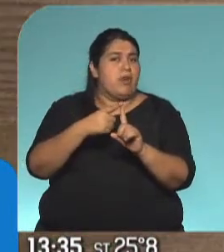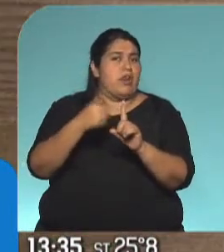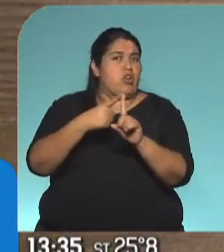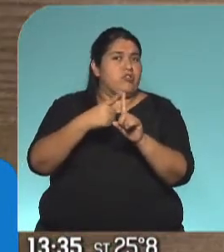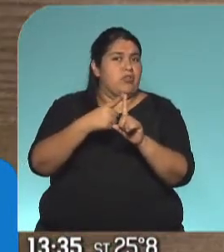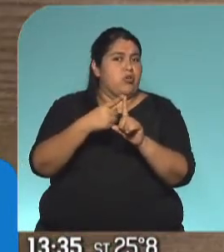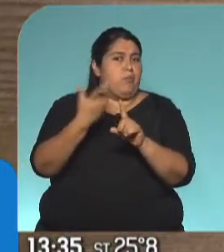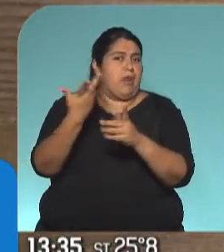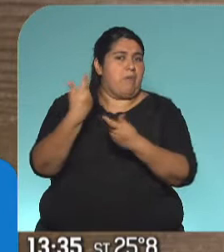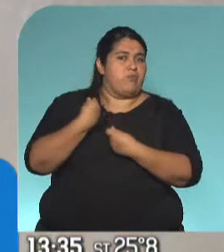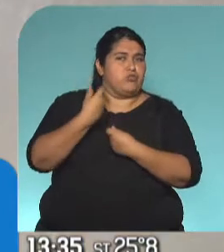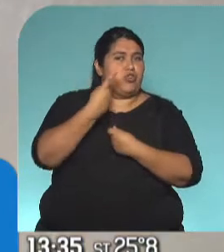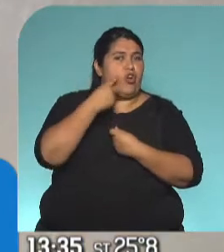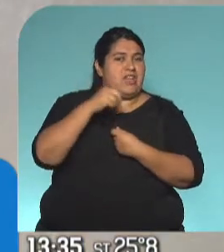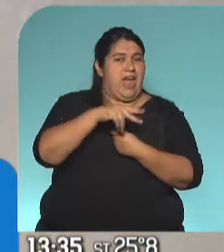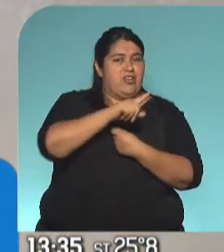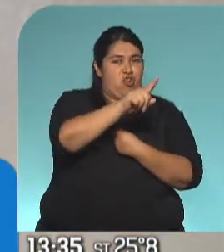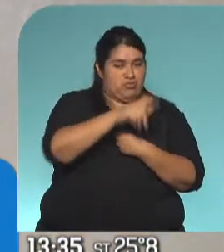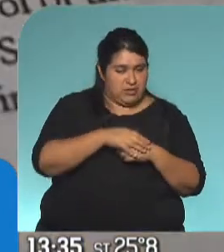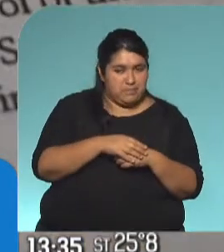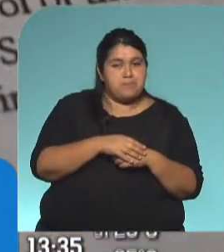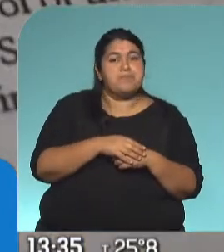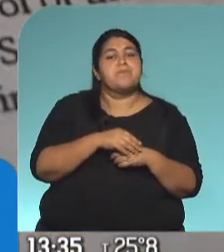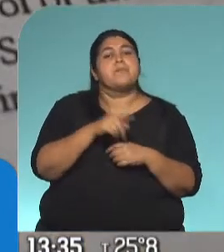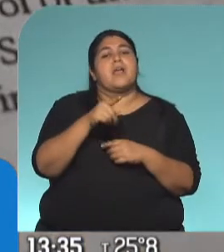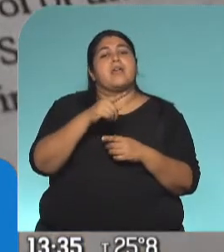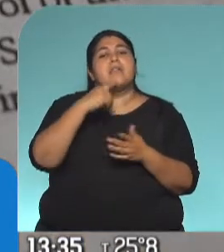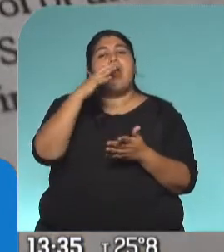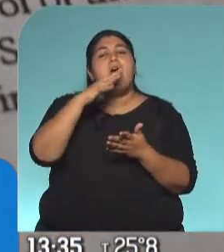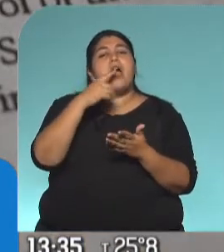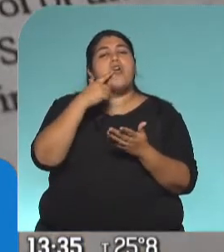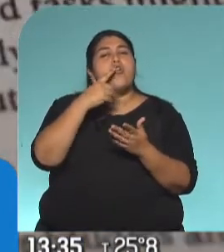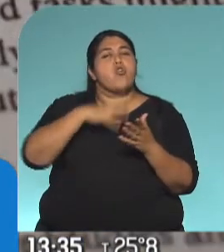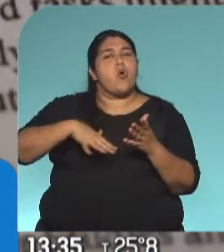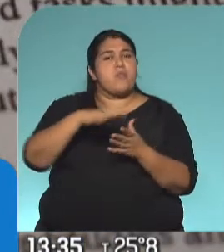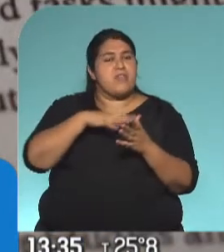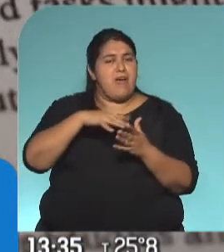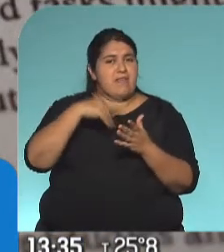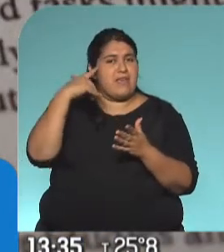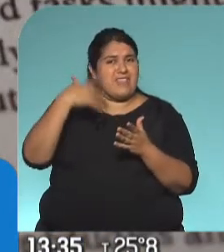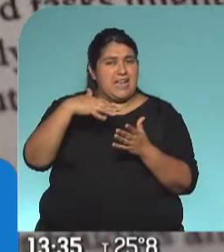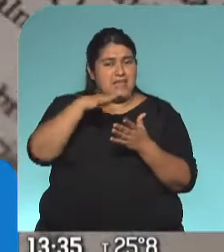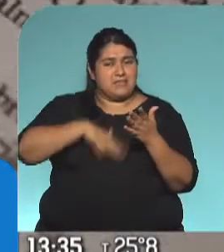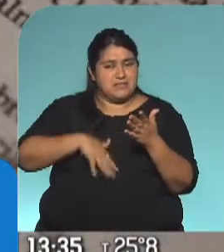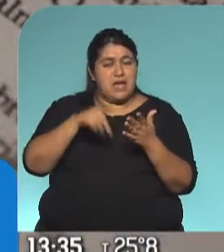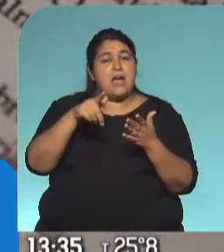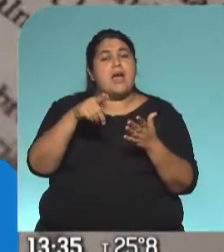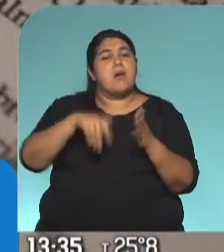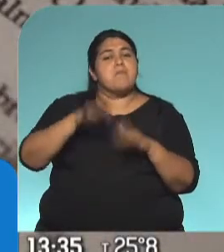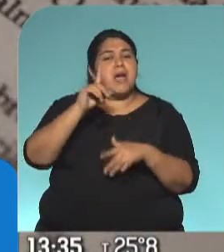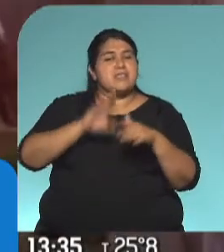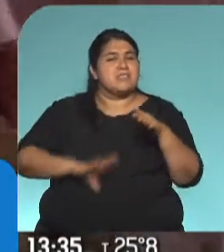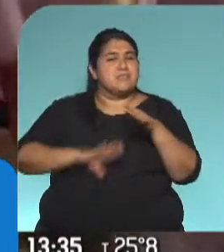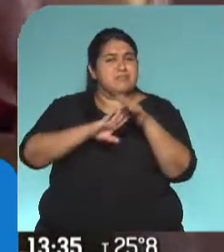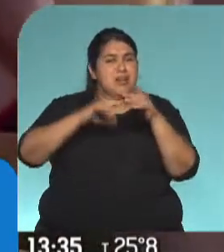vía intermedia consistió en desclasificar un informe de la comunidad de inteligencia estadounidense que considera al príncipe heredero de la corona